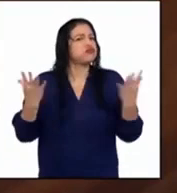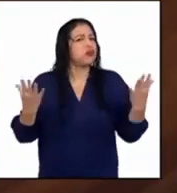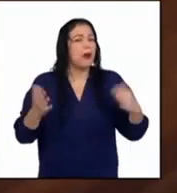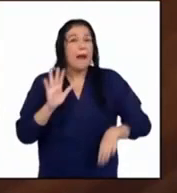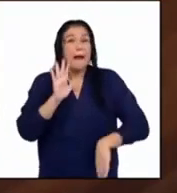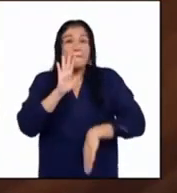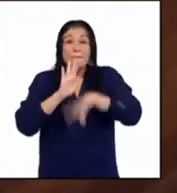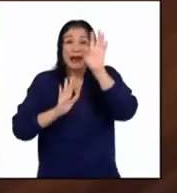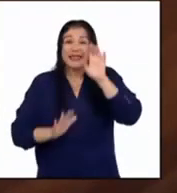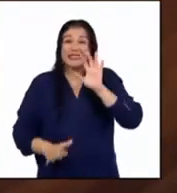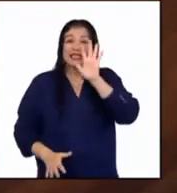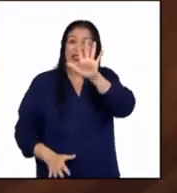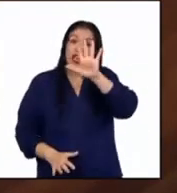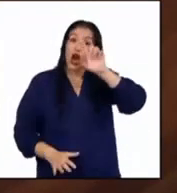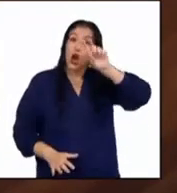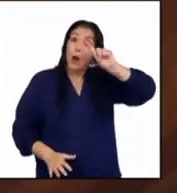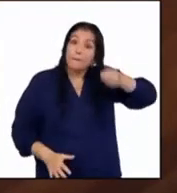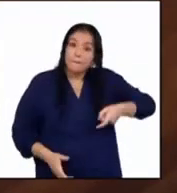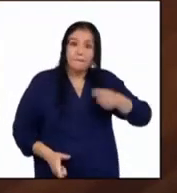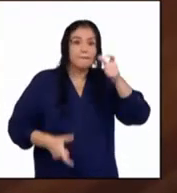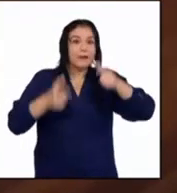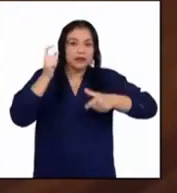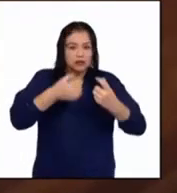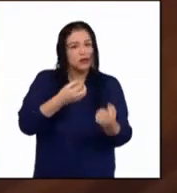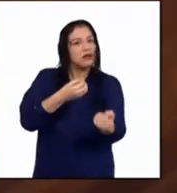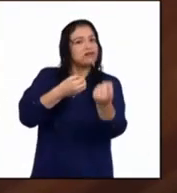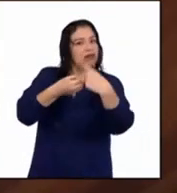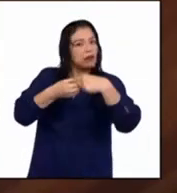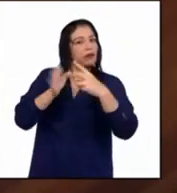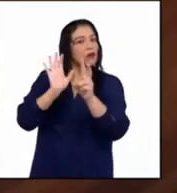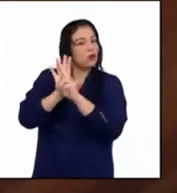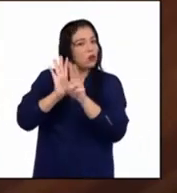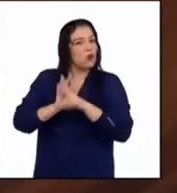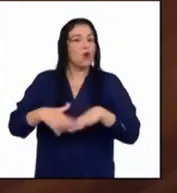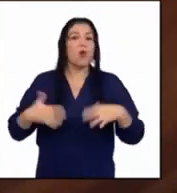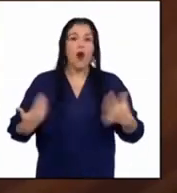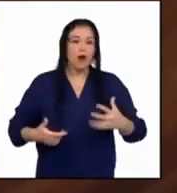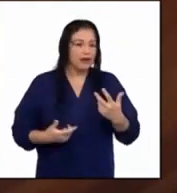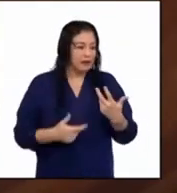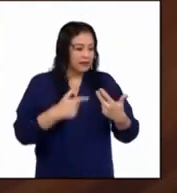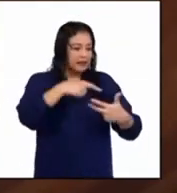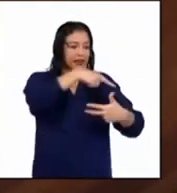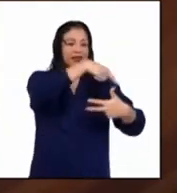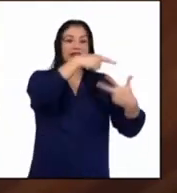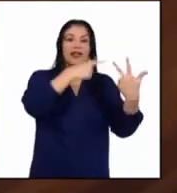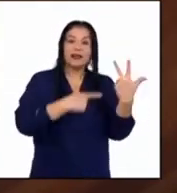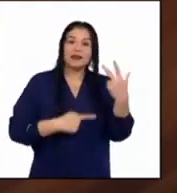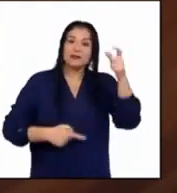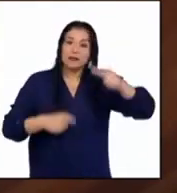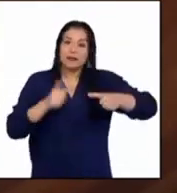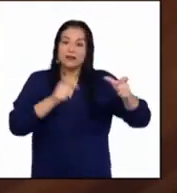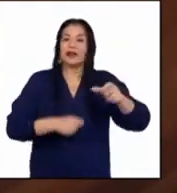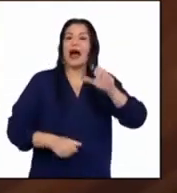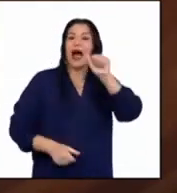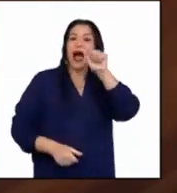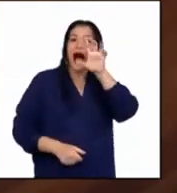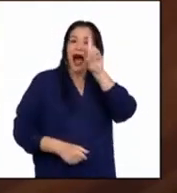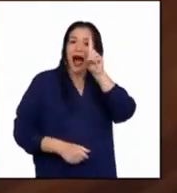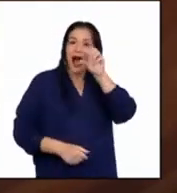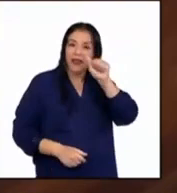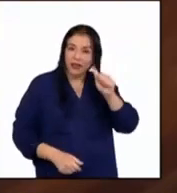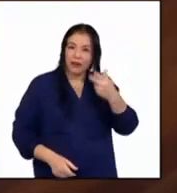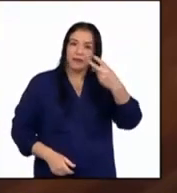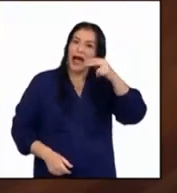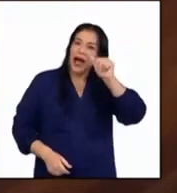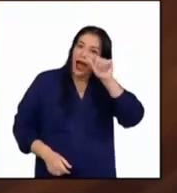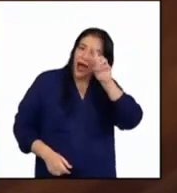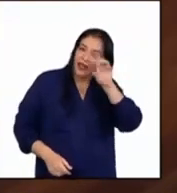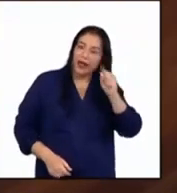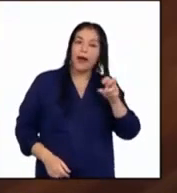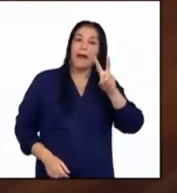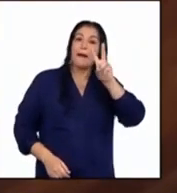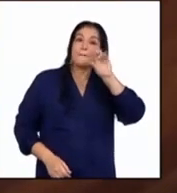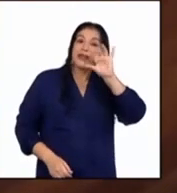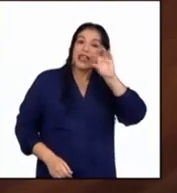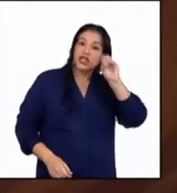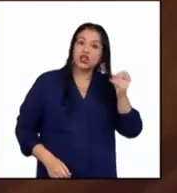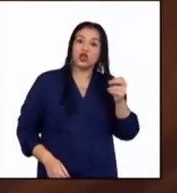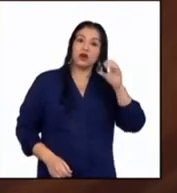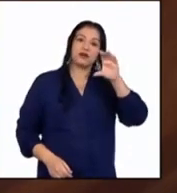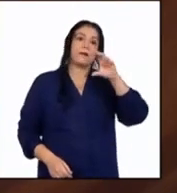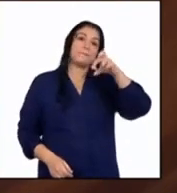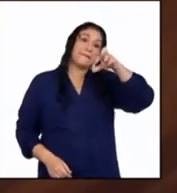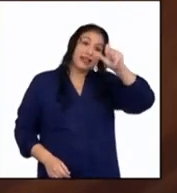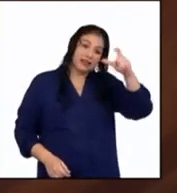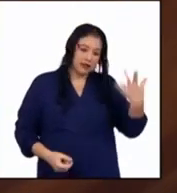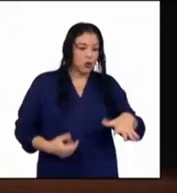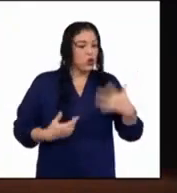más de 5.000 personas. Estas 3 personas, Ada, Víctor y Patrick, son agentes de cambio y así